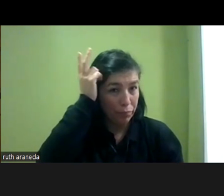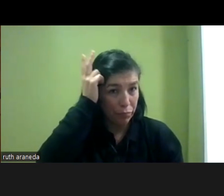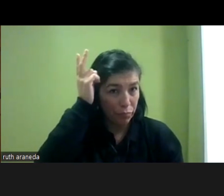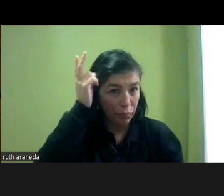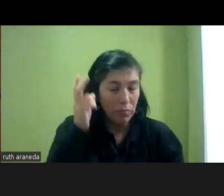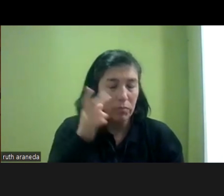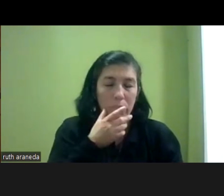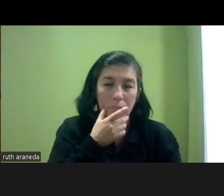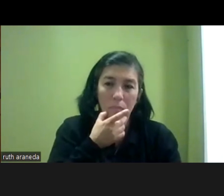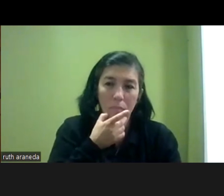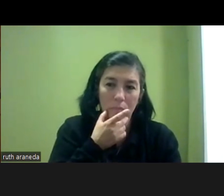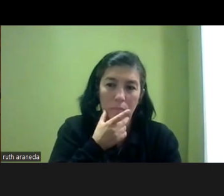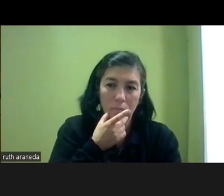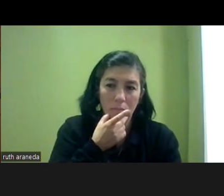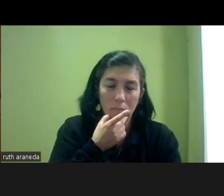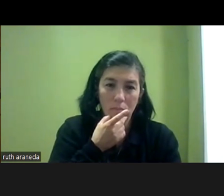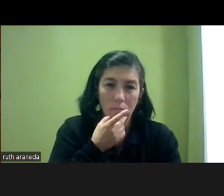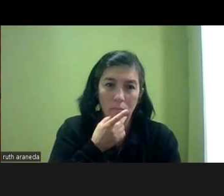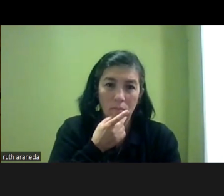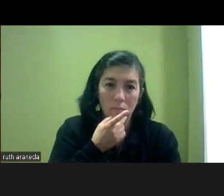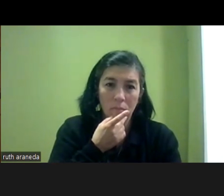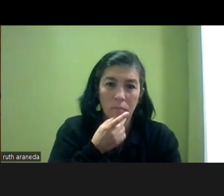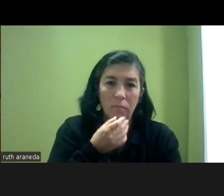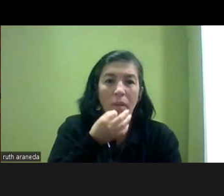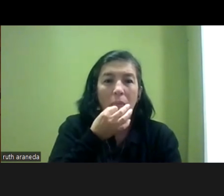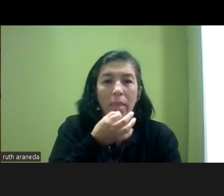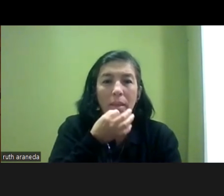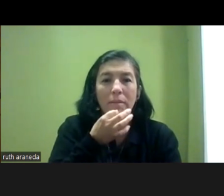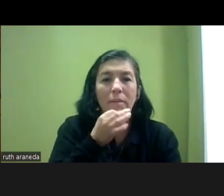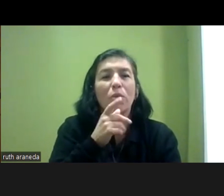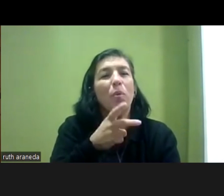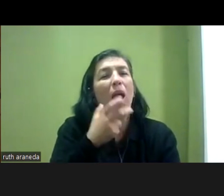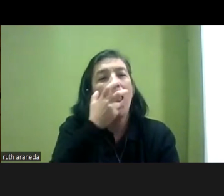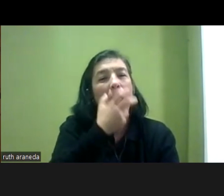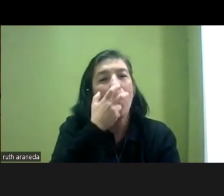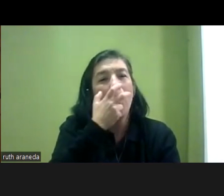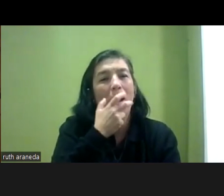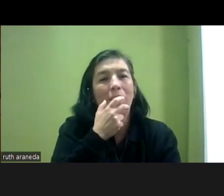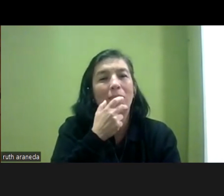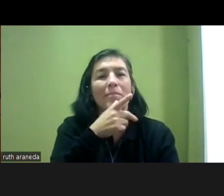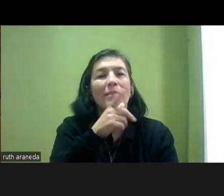donde se habla expresamente de